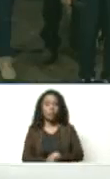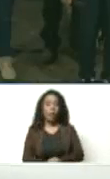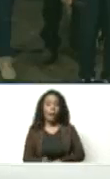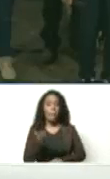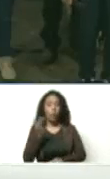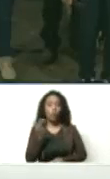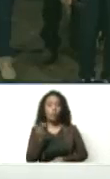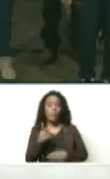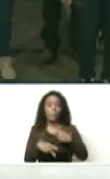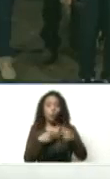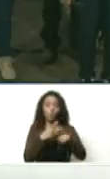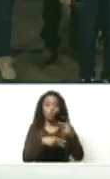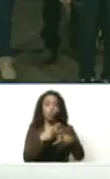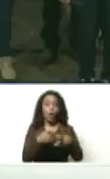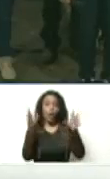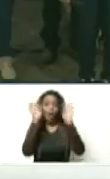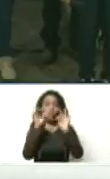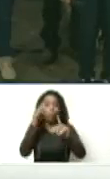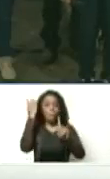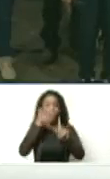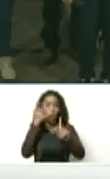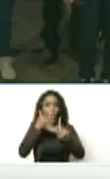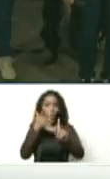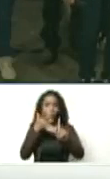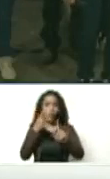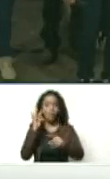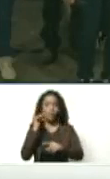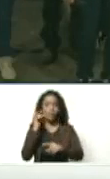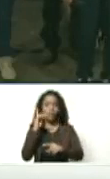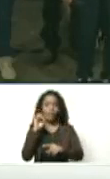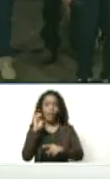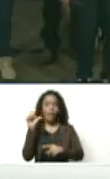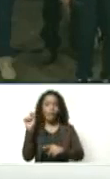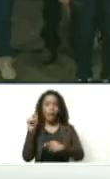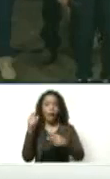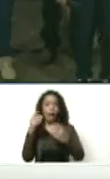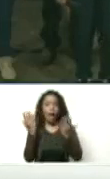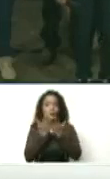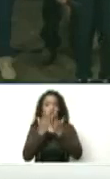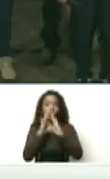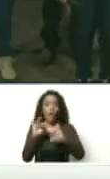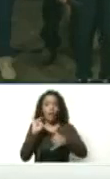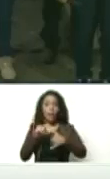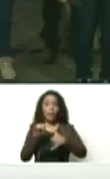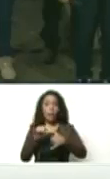importante, productivo, la formación. Fidel nos dice que va a estudiar ingeniería agrónoma.